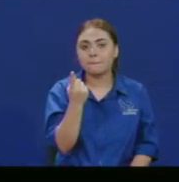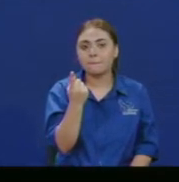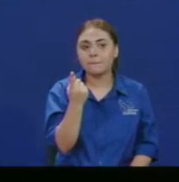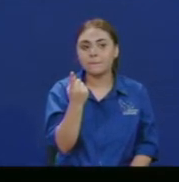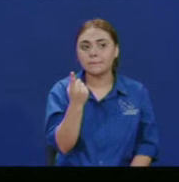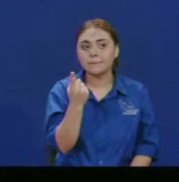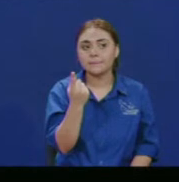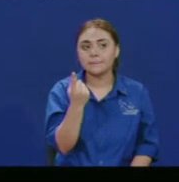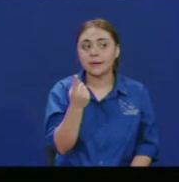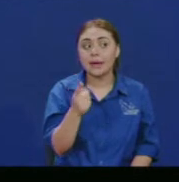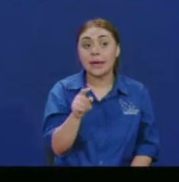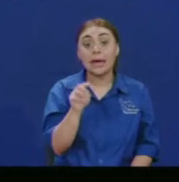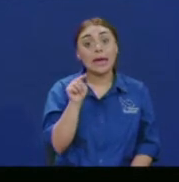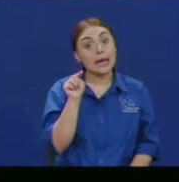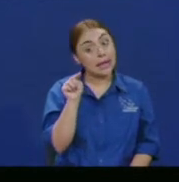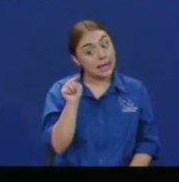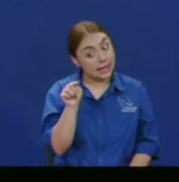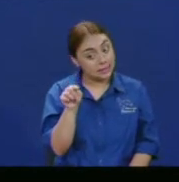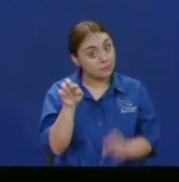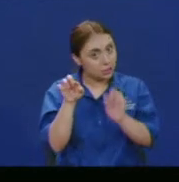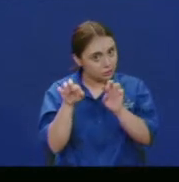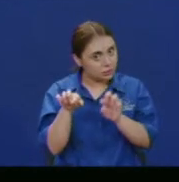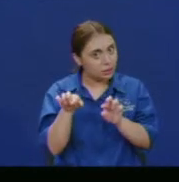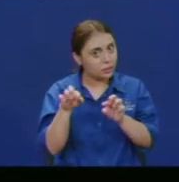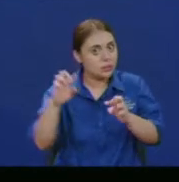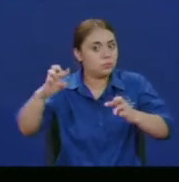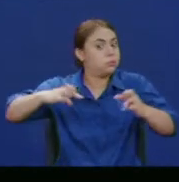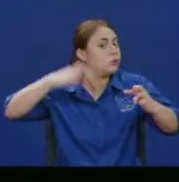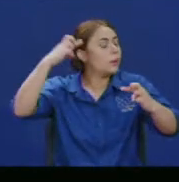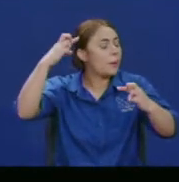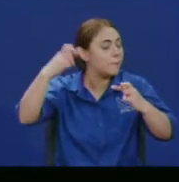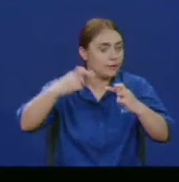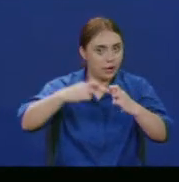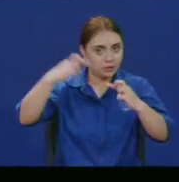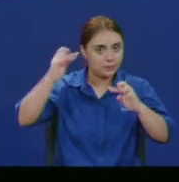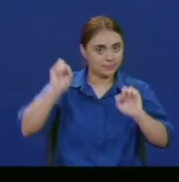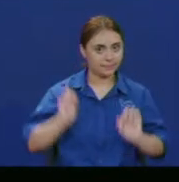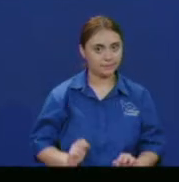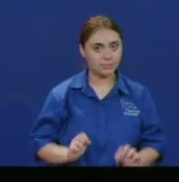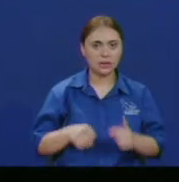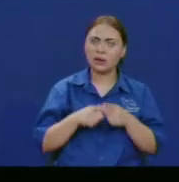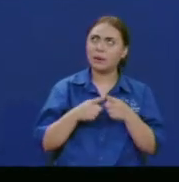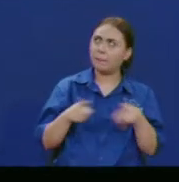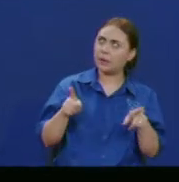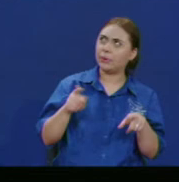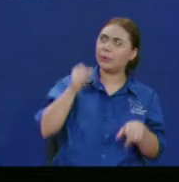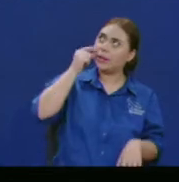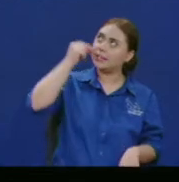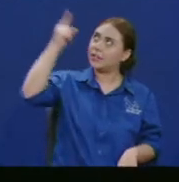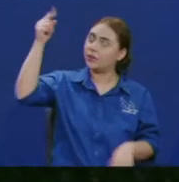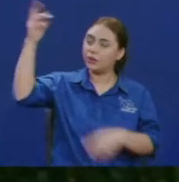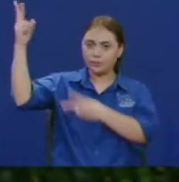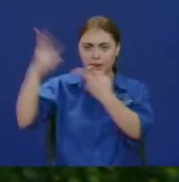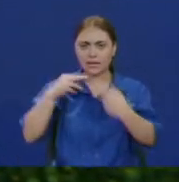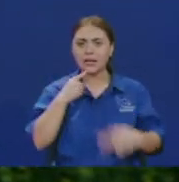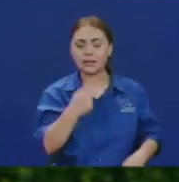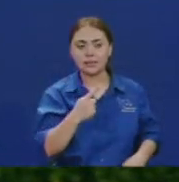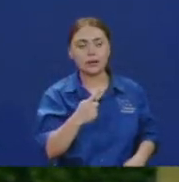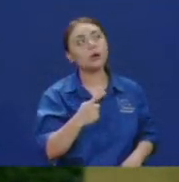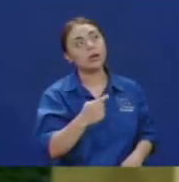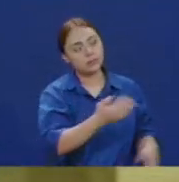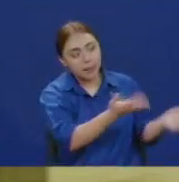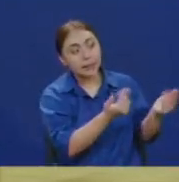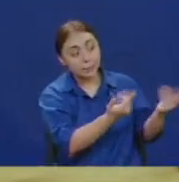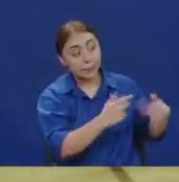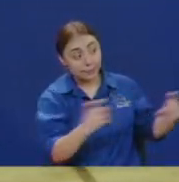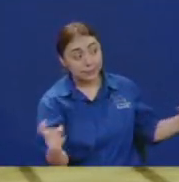El tal es un hombre perfecto. Entonces ahora viene el Señor y dice, ok, vengan pues, vengan, vamos a celebrar la Pascua,